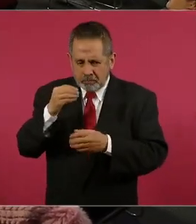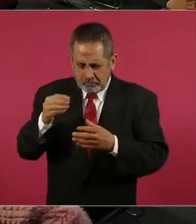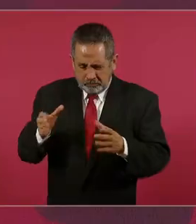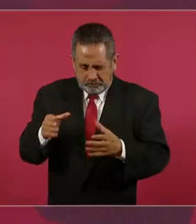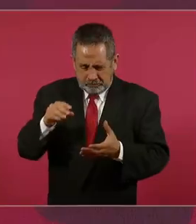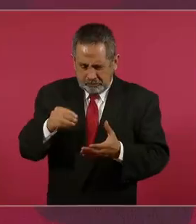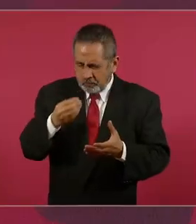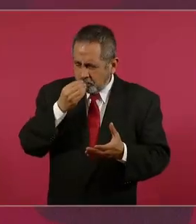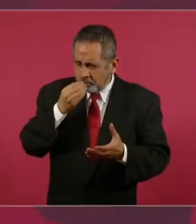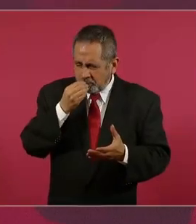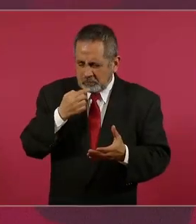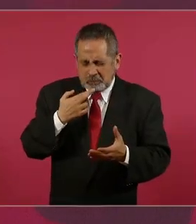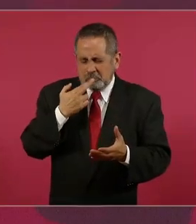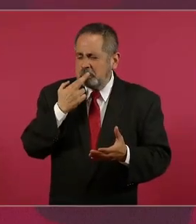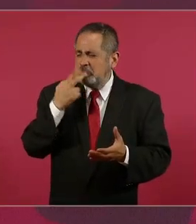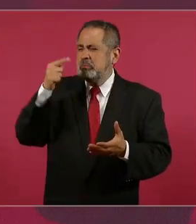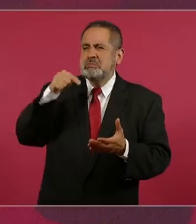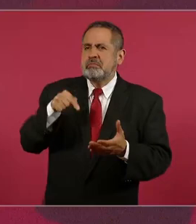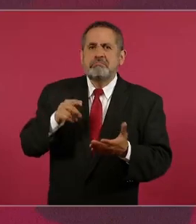tan